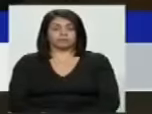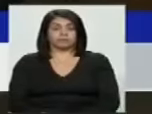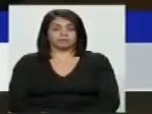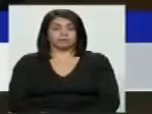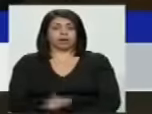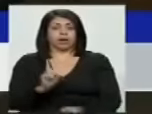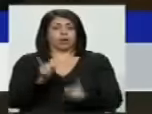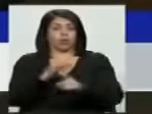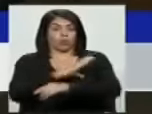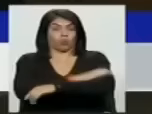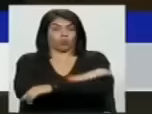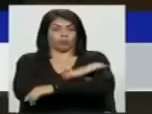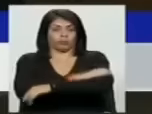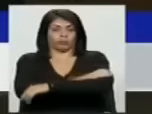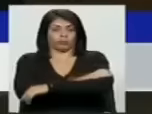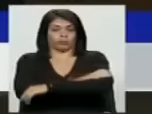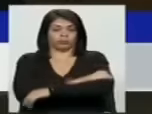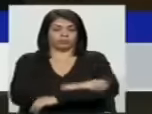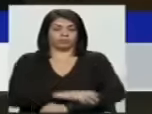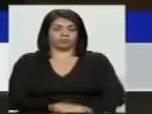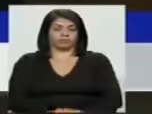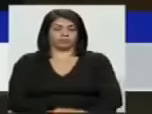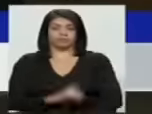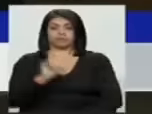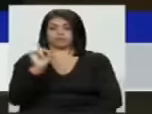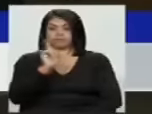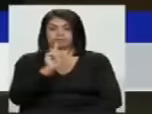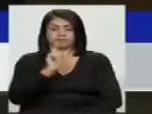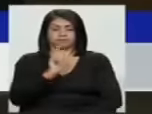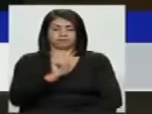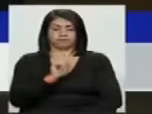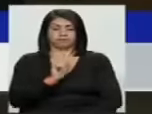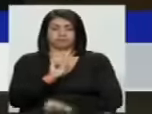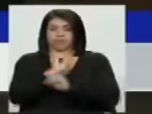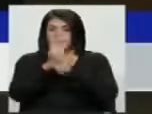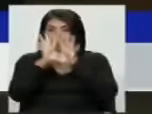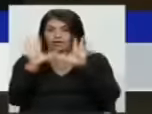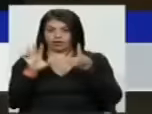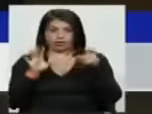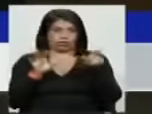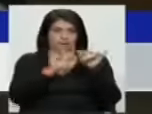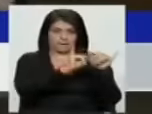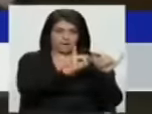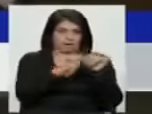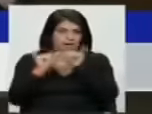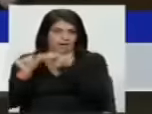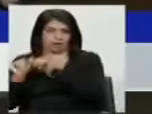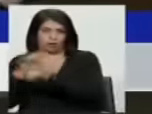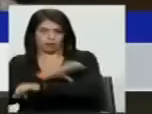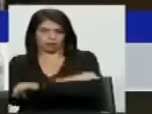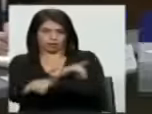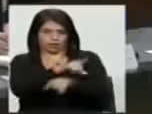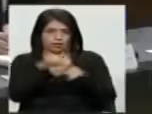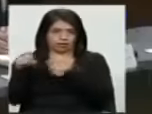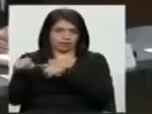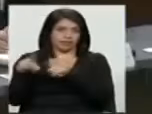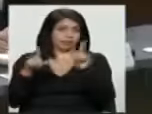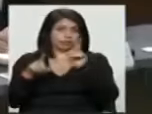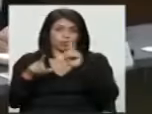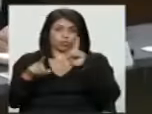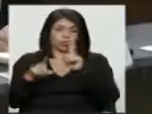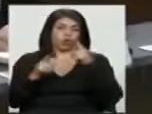de una oposición que no es, debo aclarar, la que está aquí, no es la que